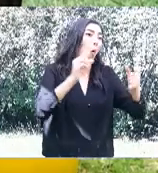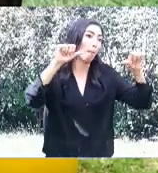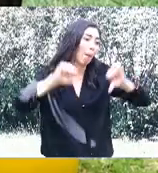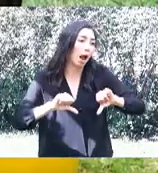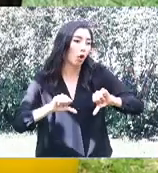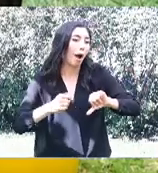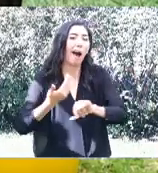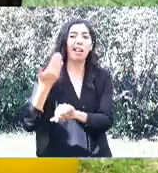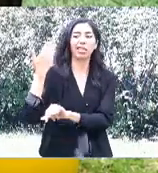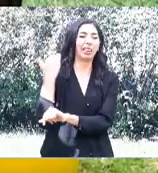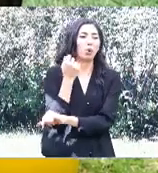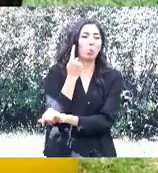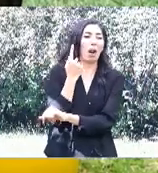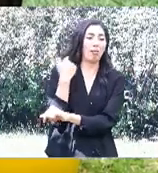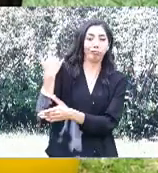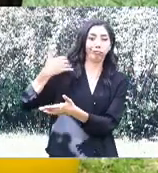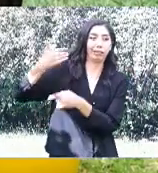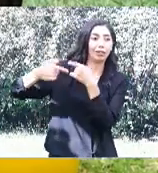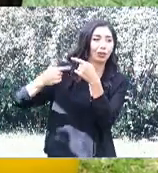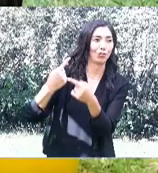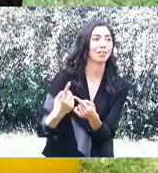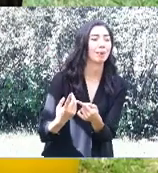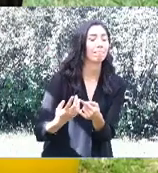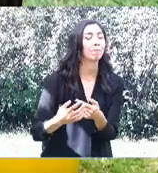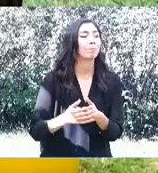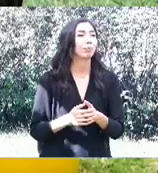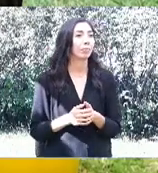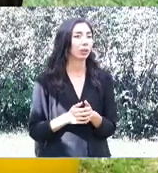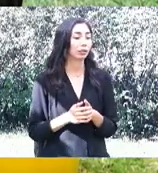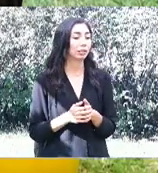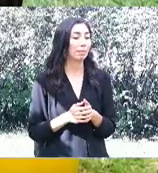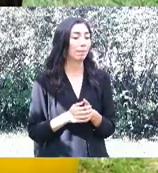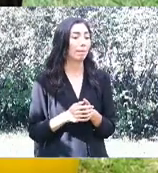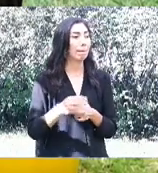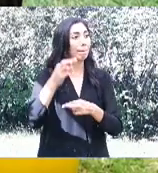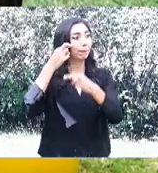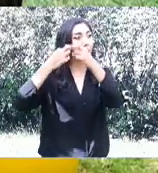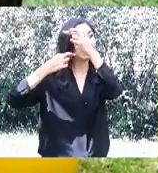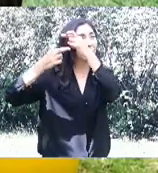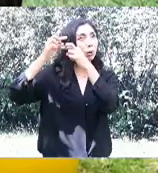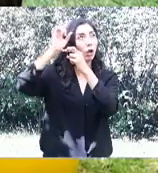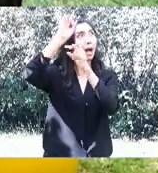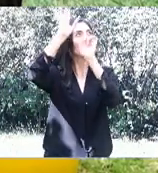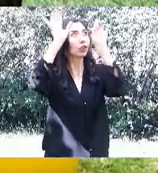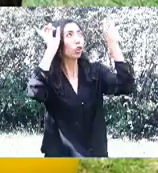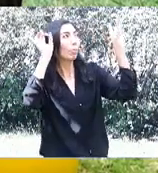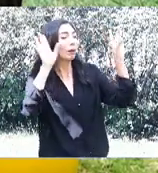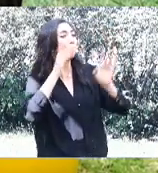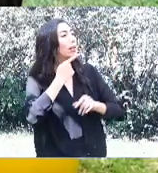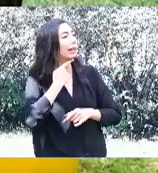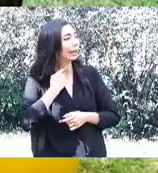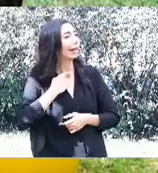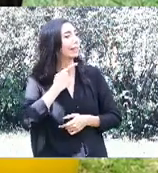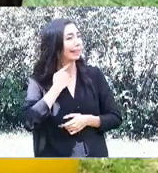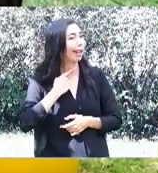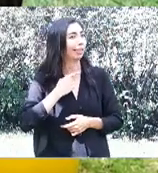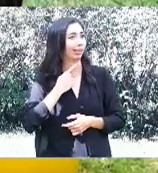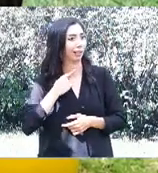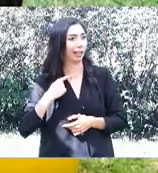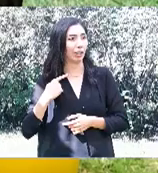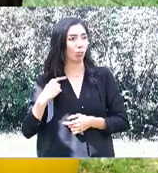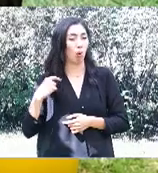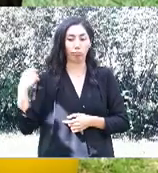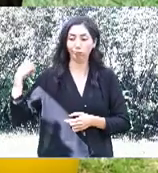eh Y en este sentido la el patrimonio astronómico Es bien interesante el tránsito que ha tenido porque